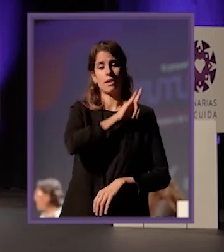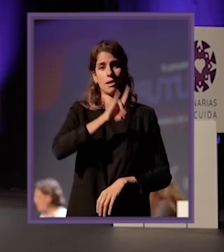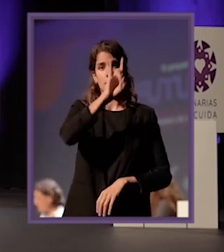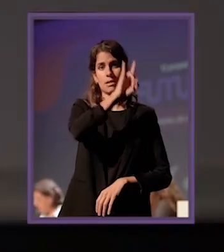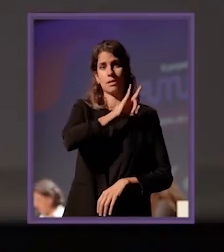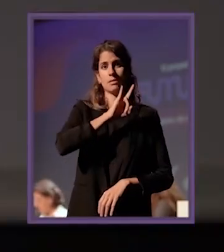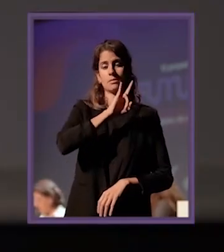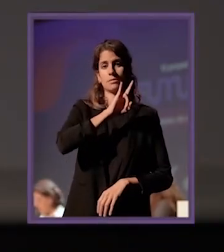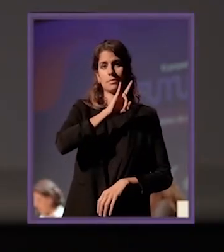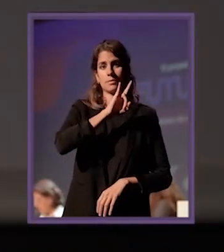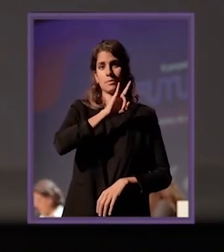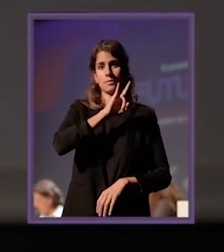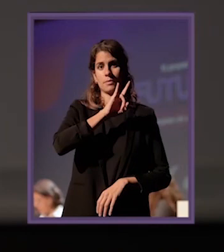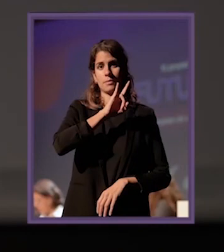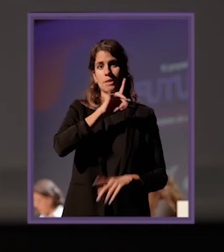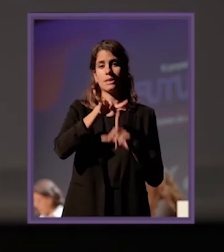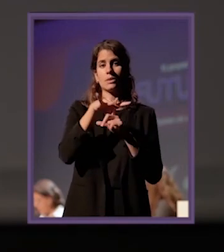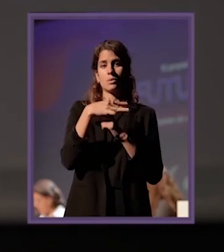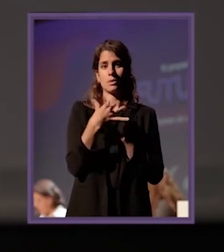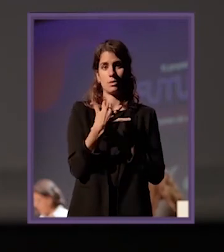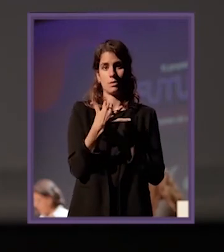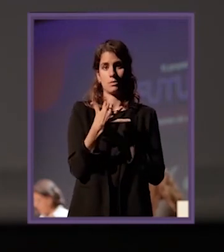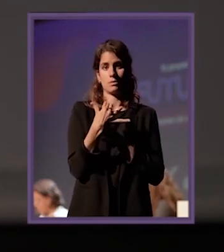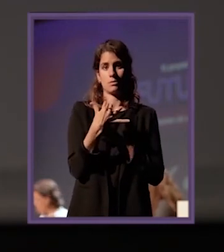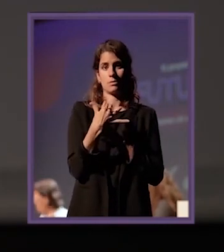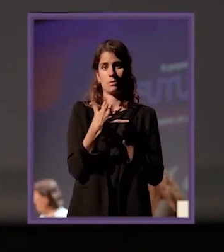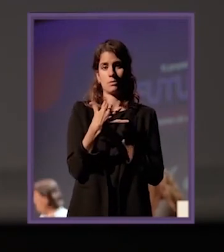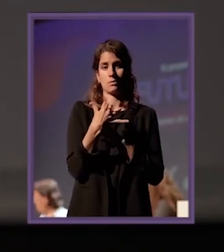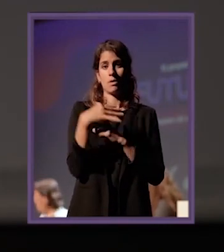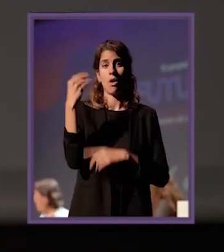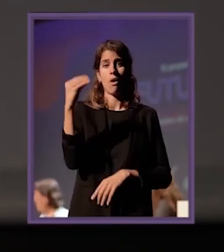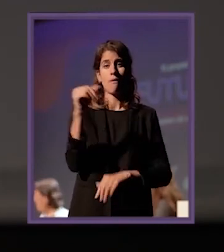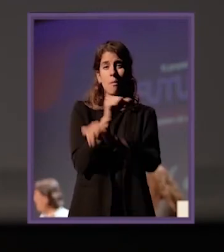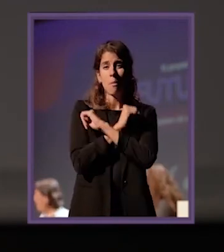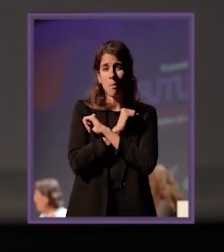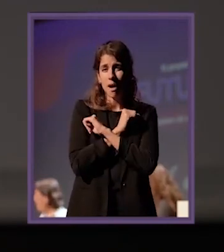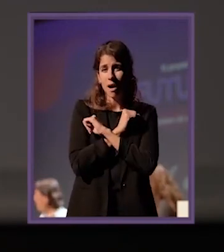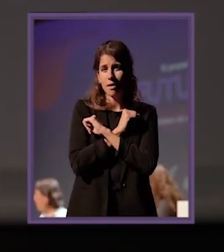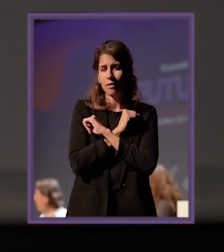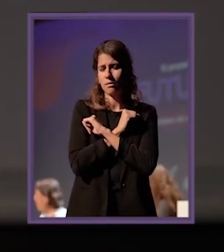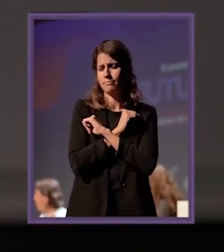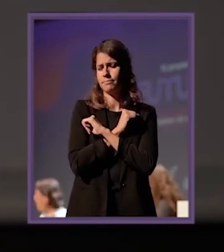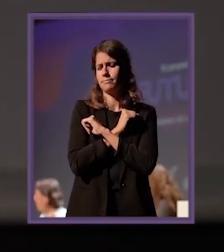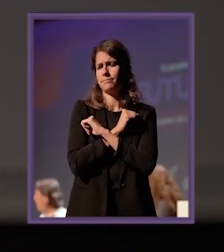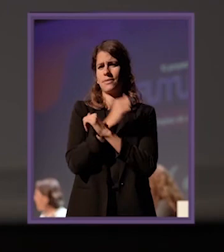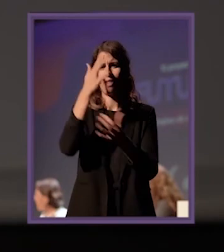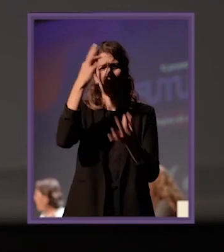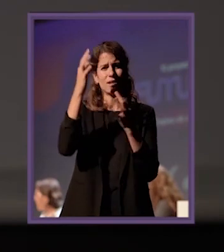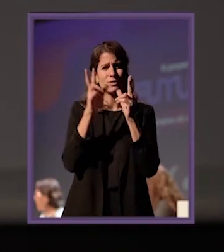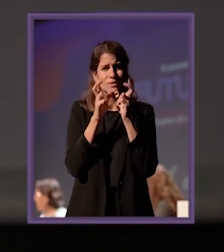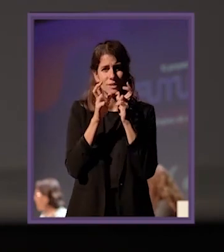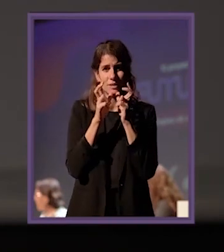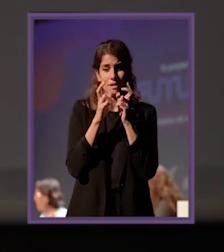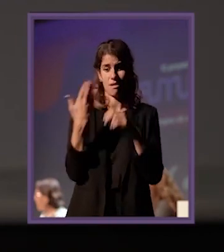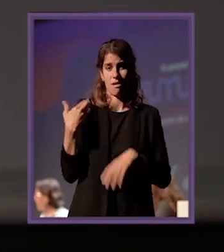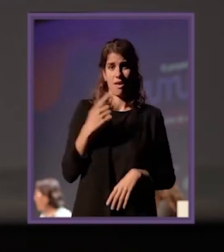absolutamente abrumador y trágico la tasa de desempleo juvenil. A principios de año se